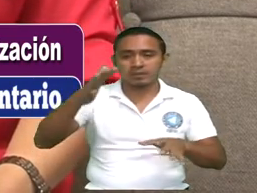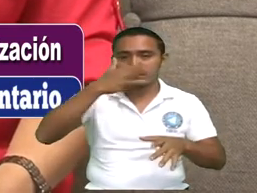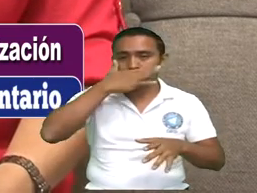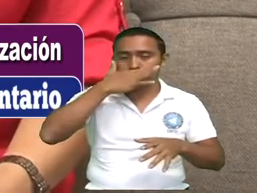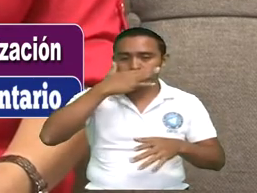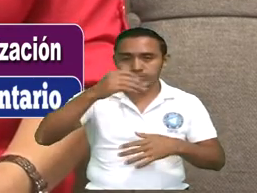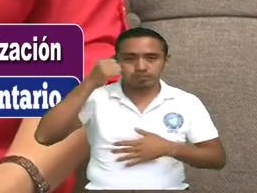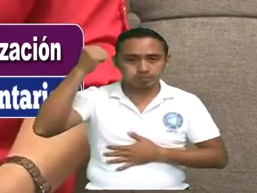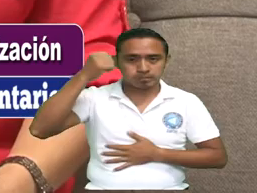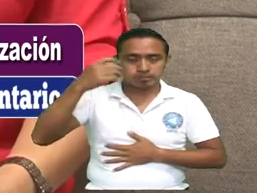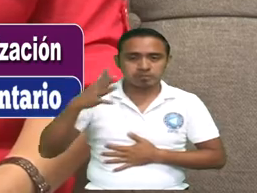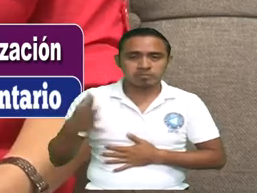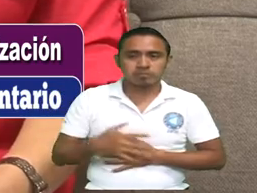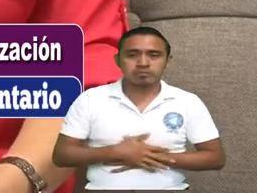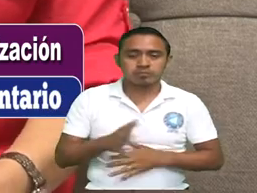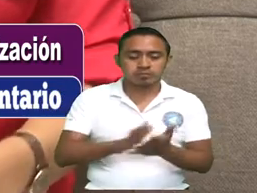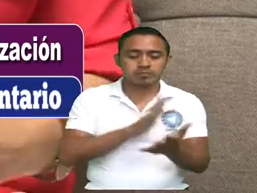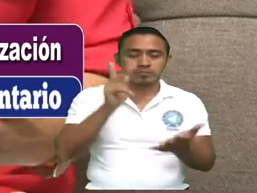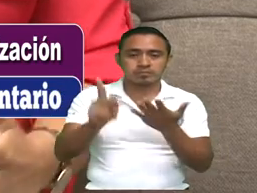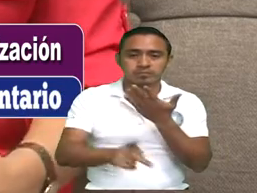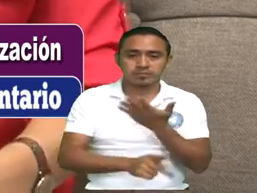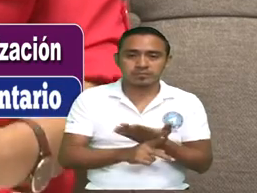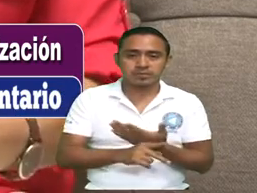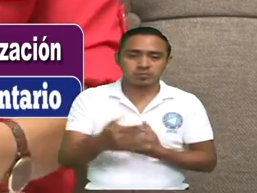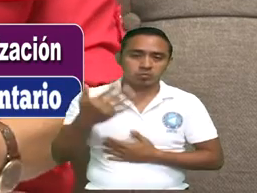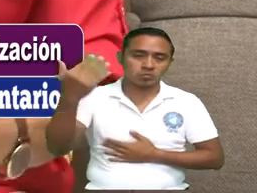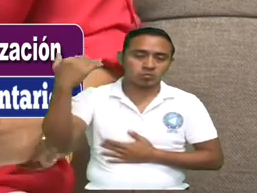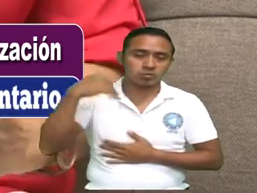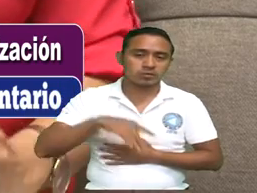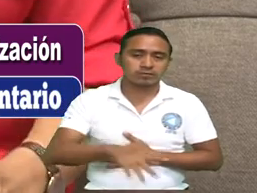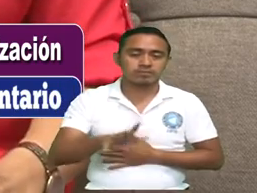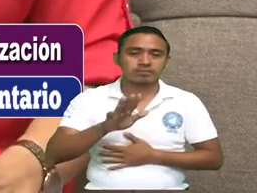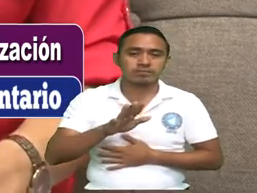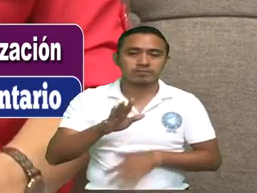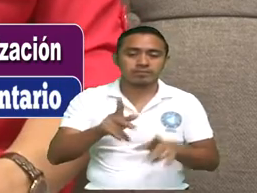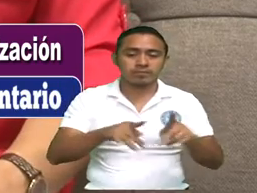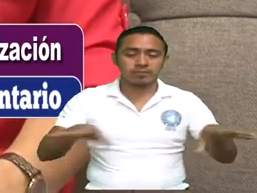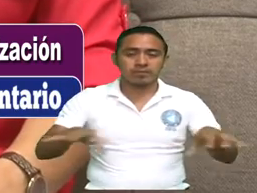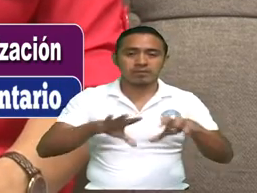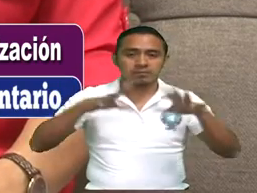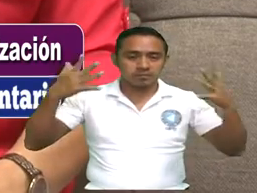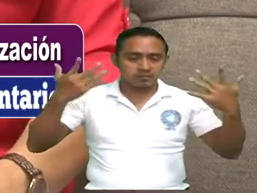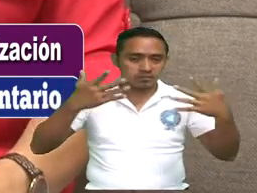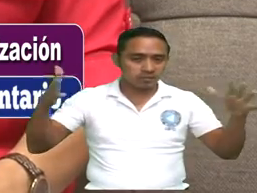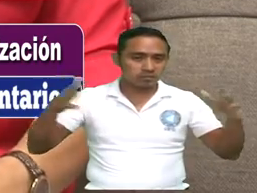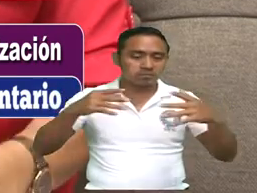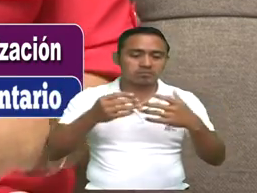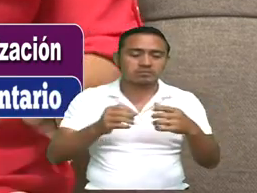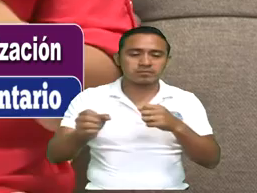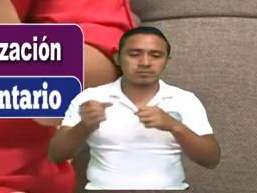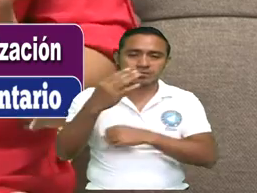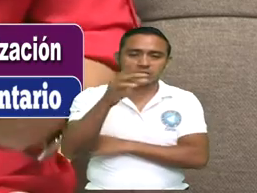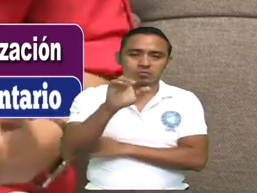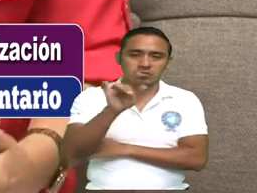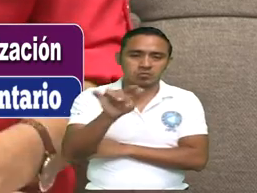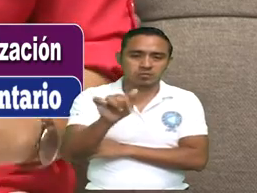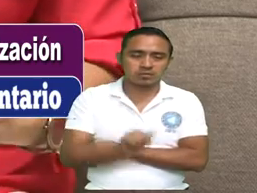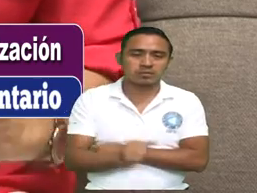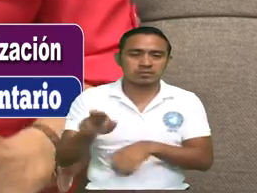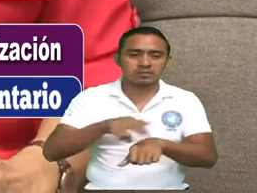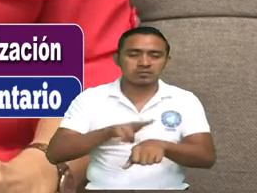Sandinista, en su programa histórico, en sus programas, planifica la Cruzada Nacional de Alfabetización y se